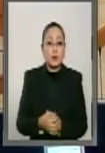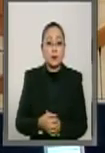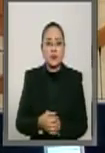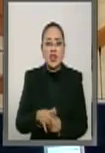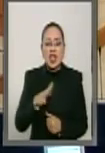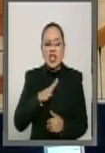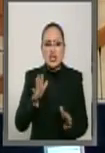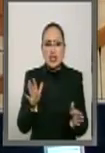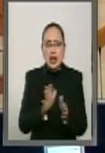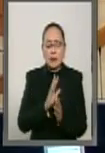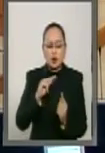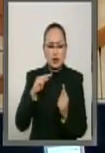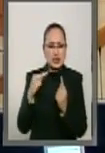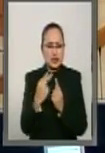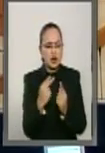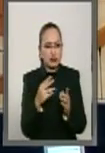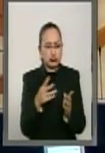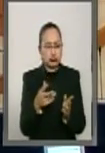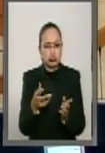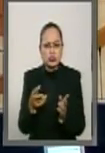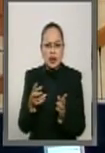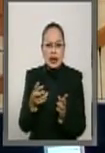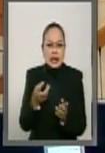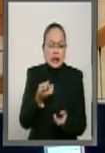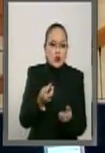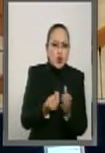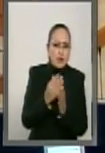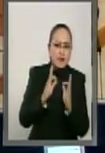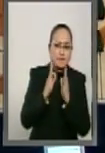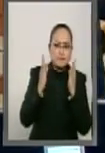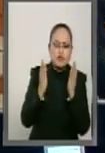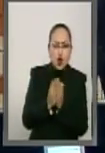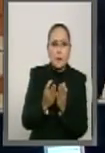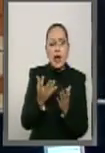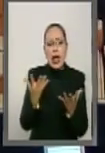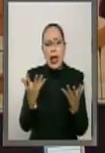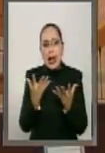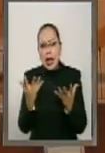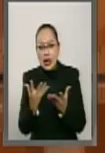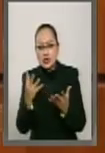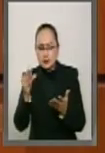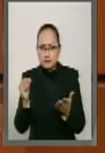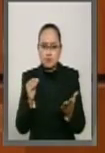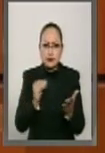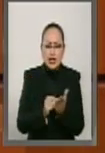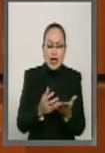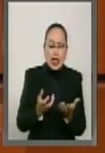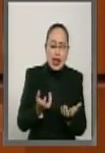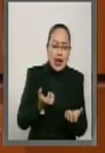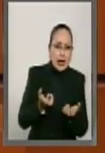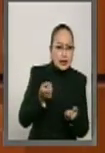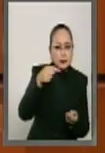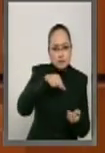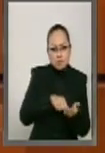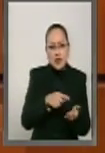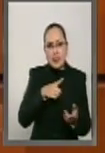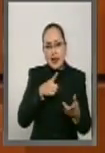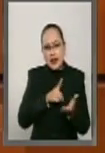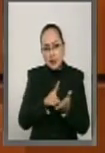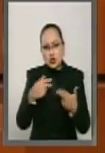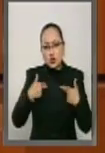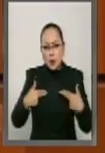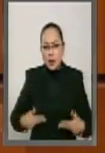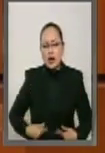de paradigma en la concepción, ejercicio y protección de los derechos humanos en nuestro